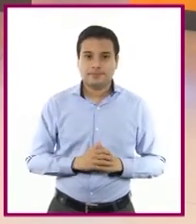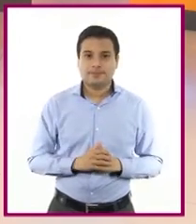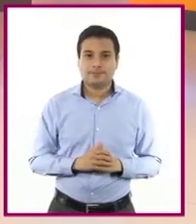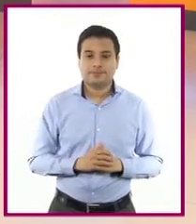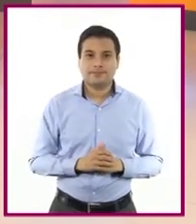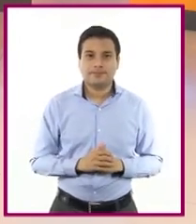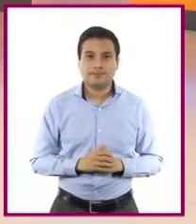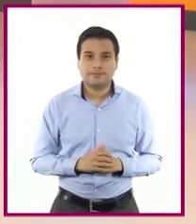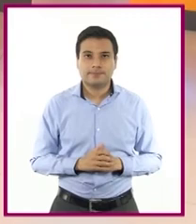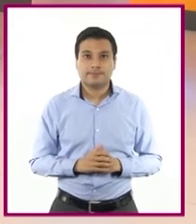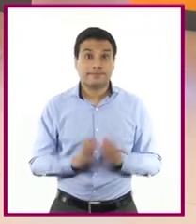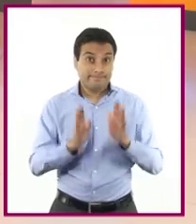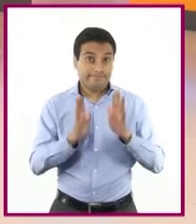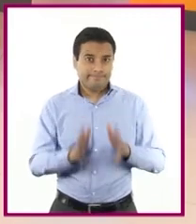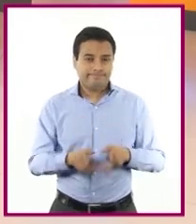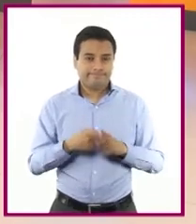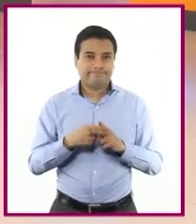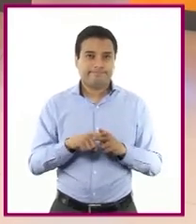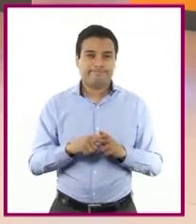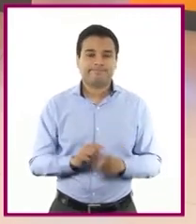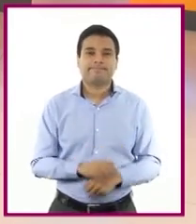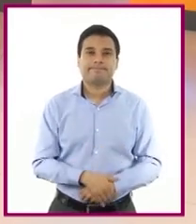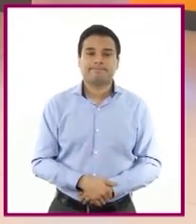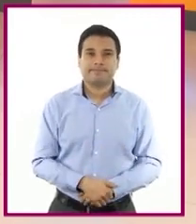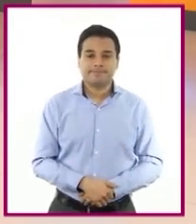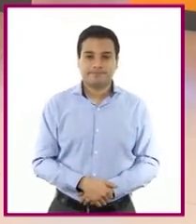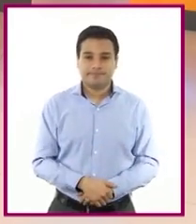desde ahora.